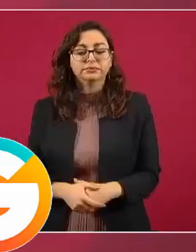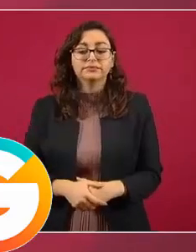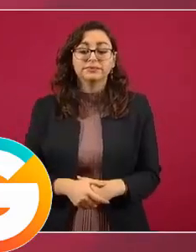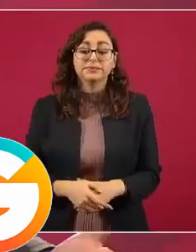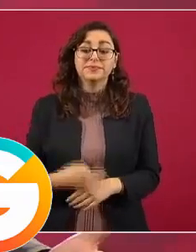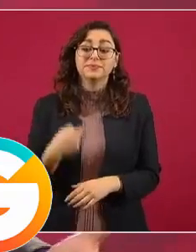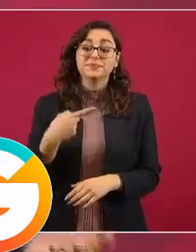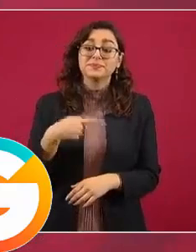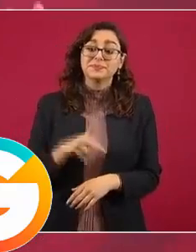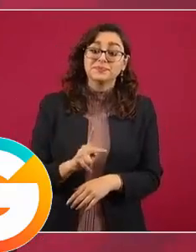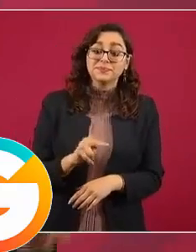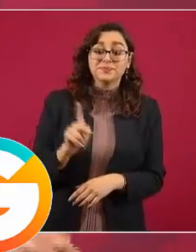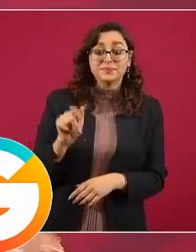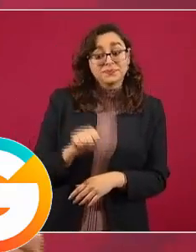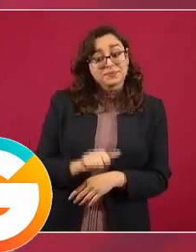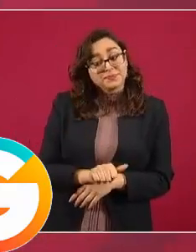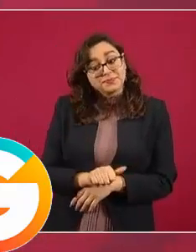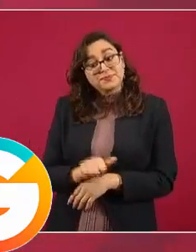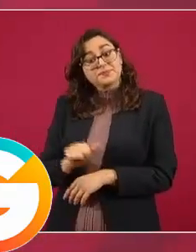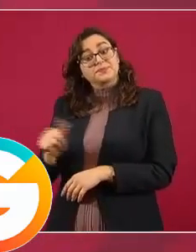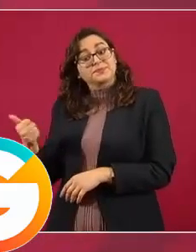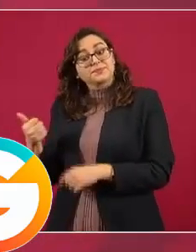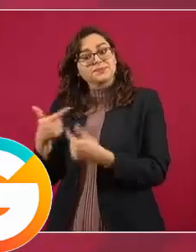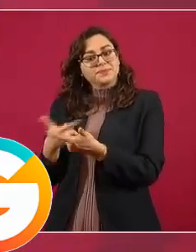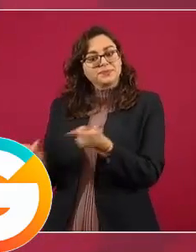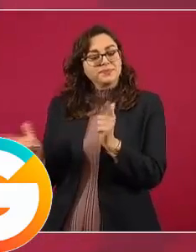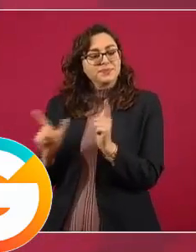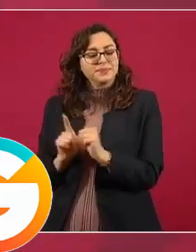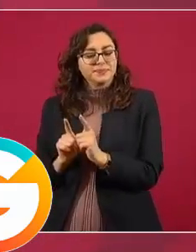Pero hay otros